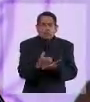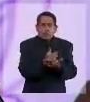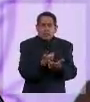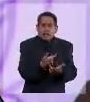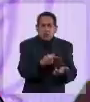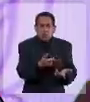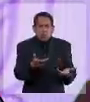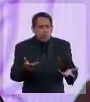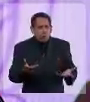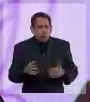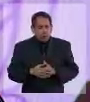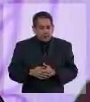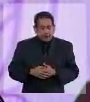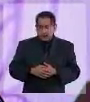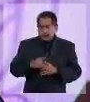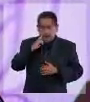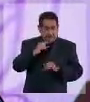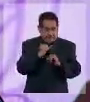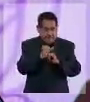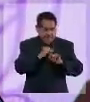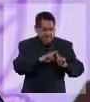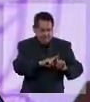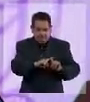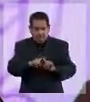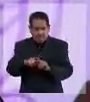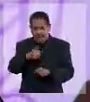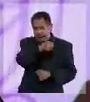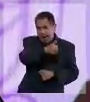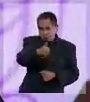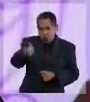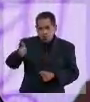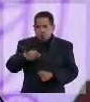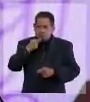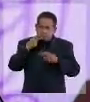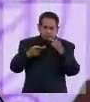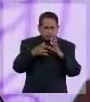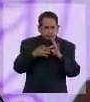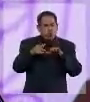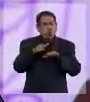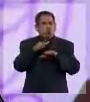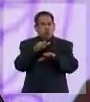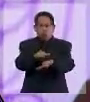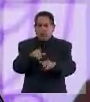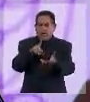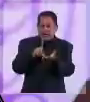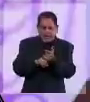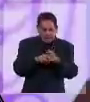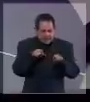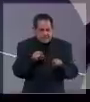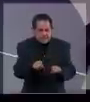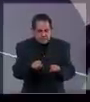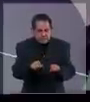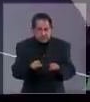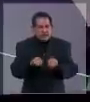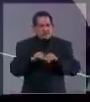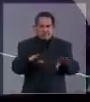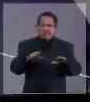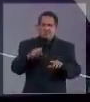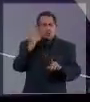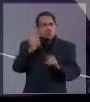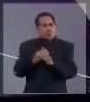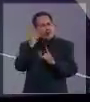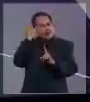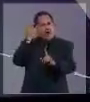sus plataformas hay una referencia a las redes sociales, en la de ustedes tres hay nuevos enfoques de